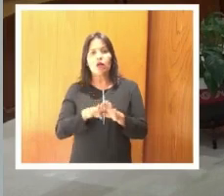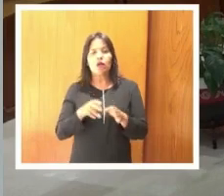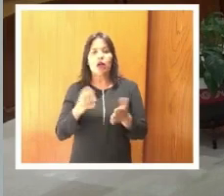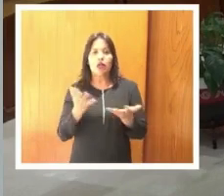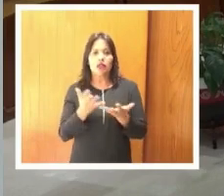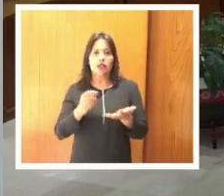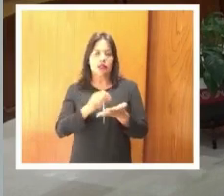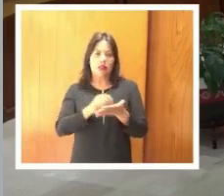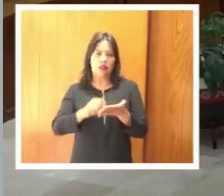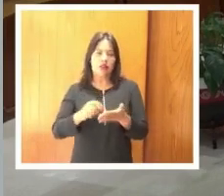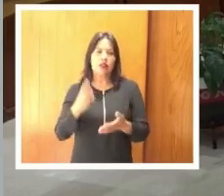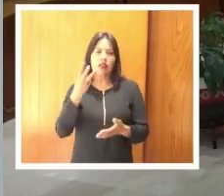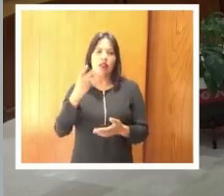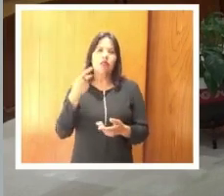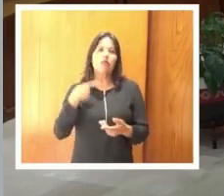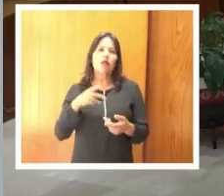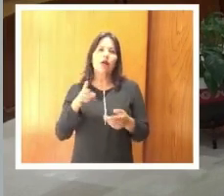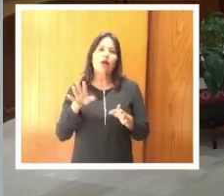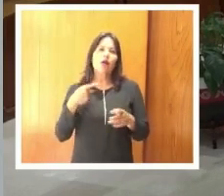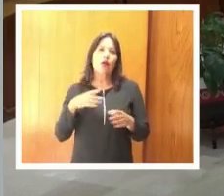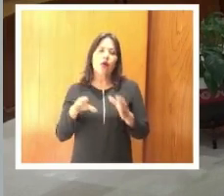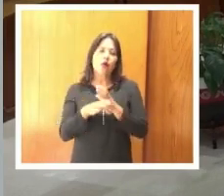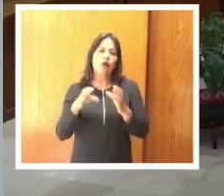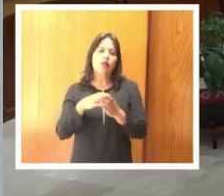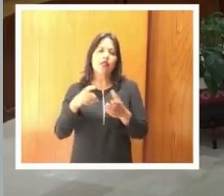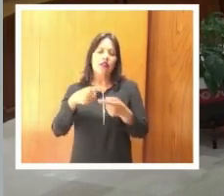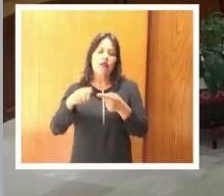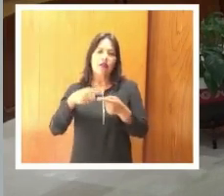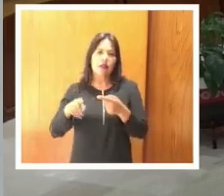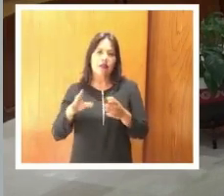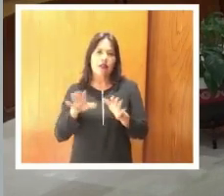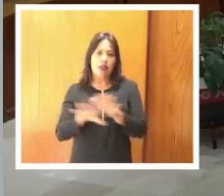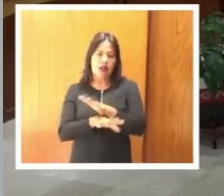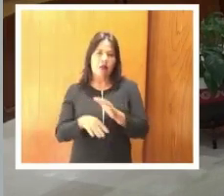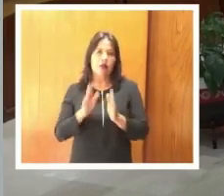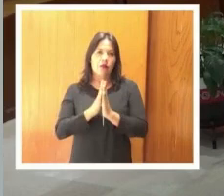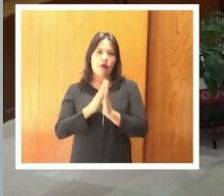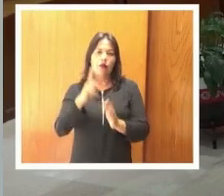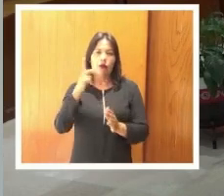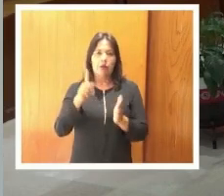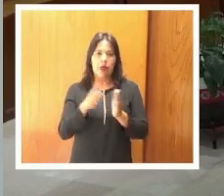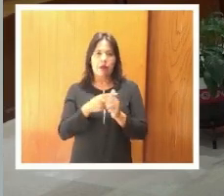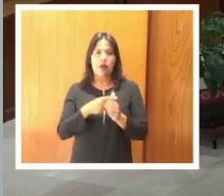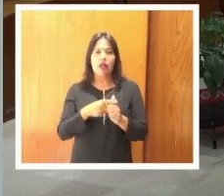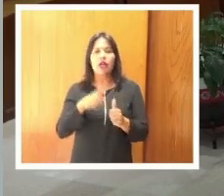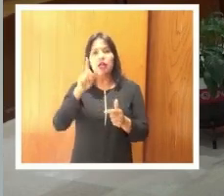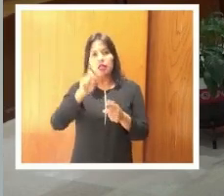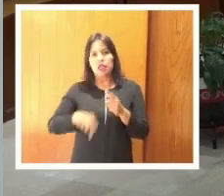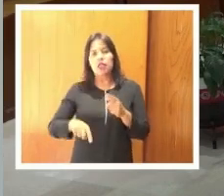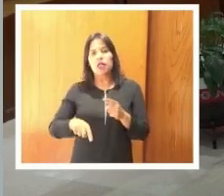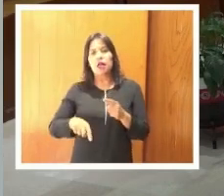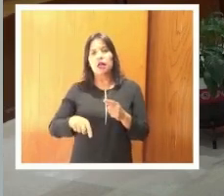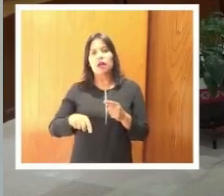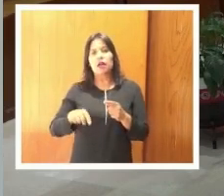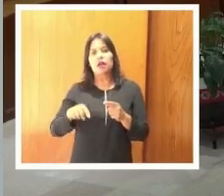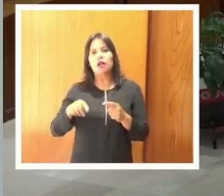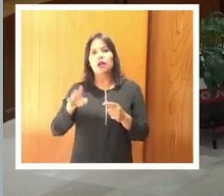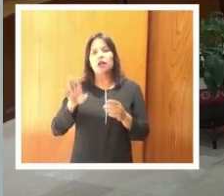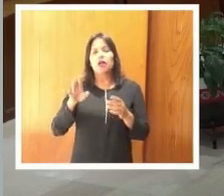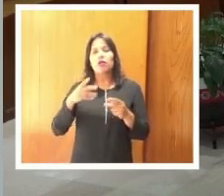tres propuestas de modificación al orden del día. La primera modificación relativa al retiro de los proyectos de resolución de los recursos de